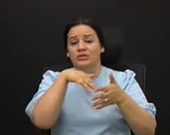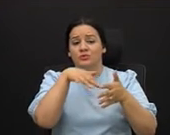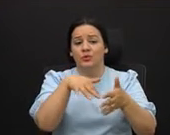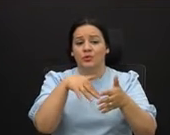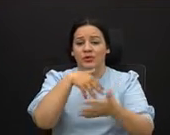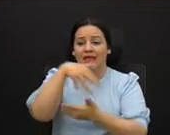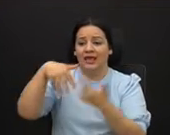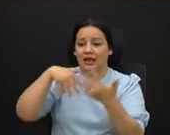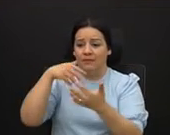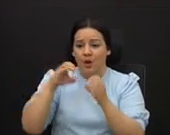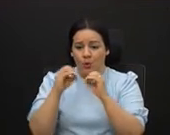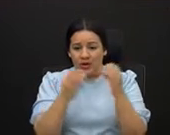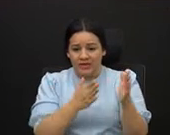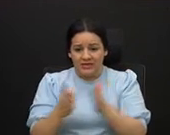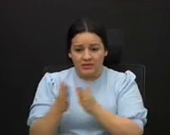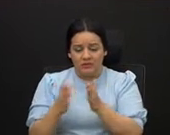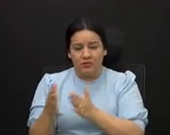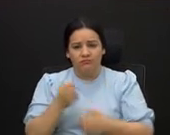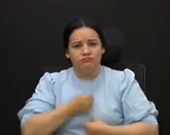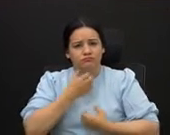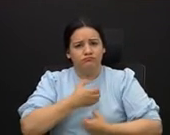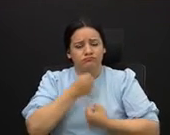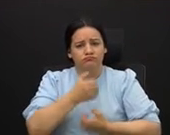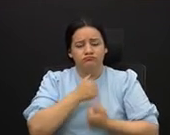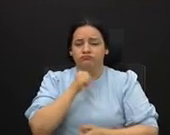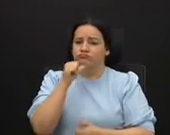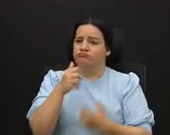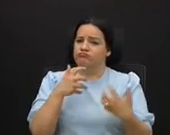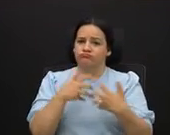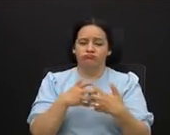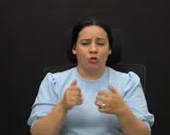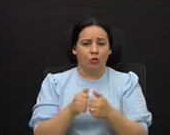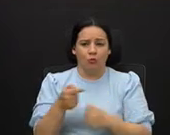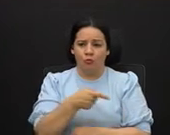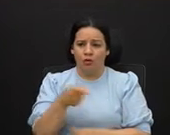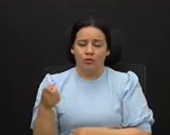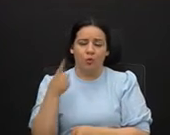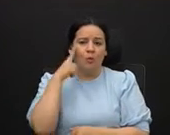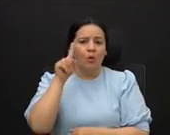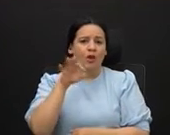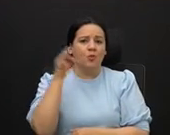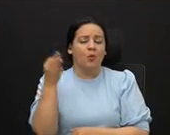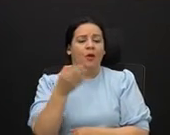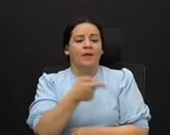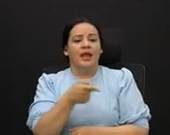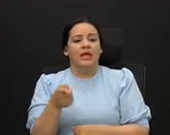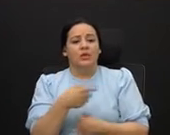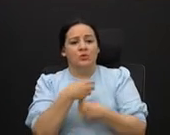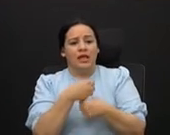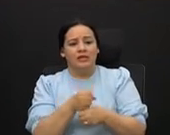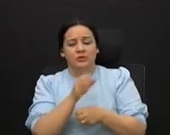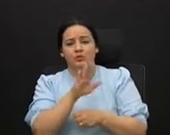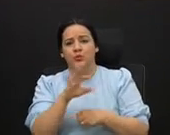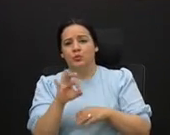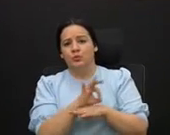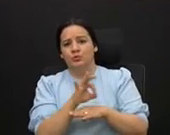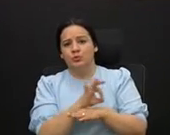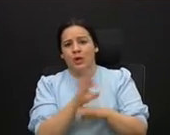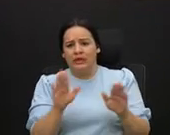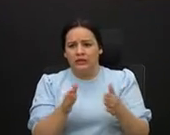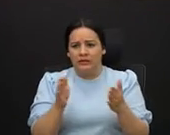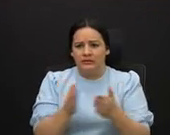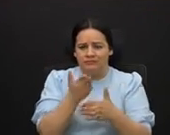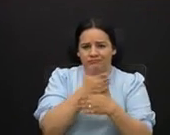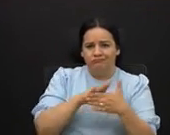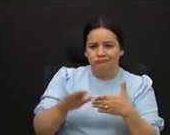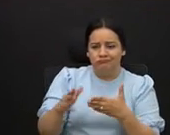organizacional manifestaron sus inconformidades con ellos, por la manera en que ejercen sus funciones, por incentivar la división en